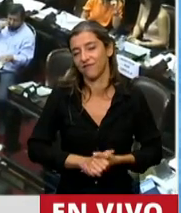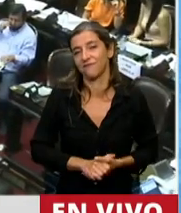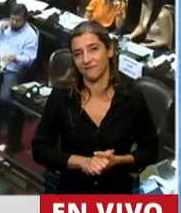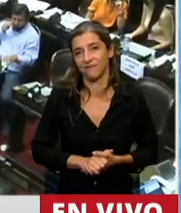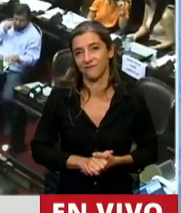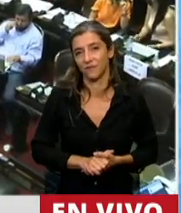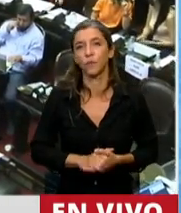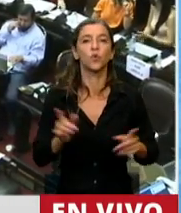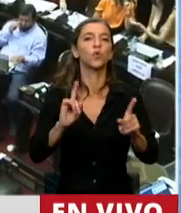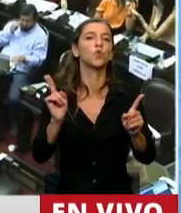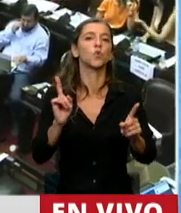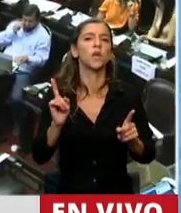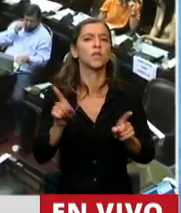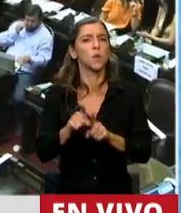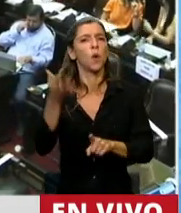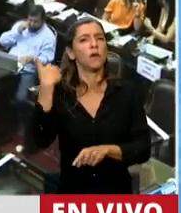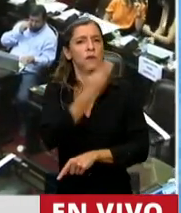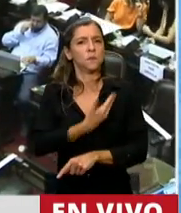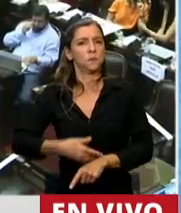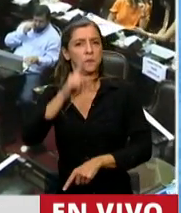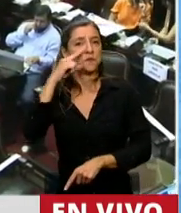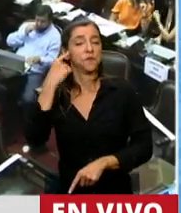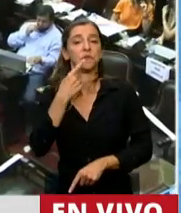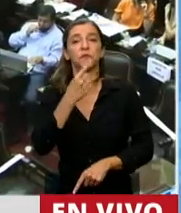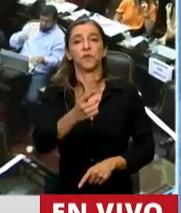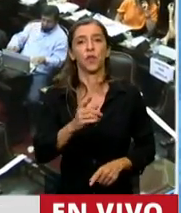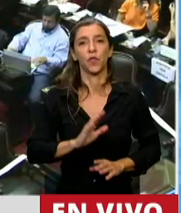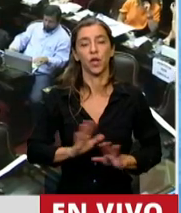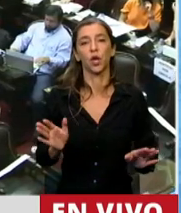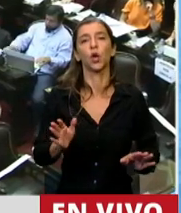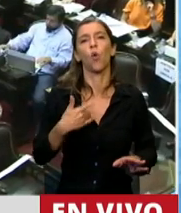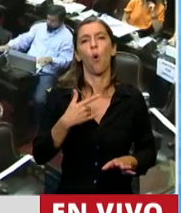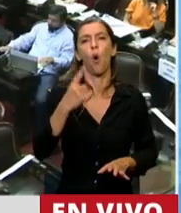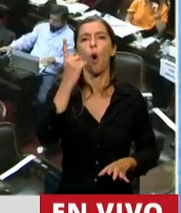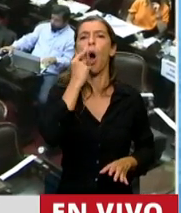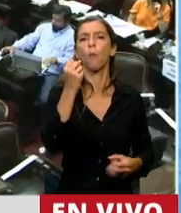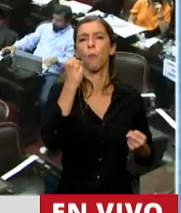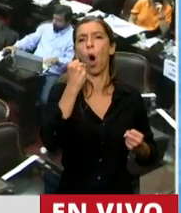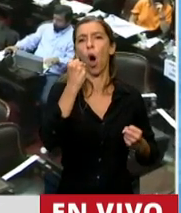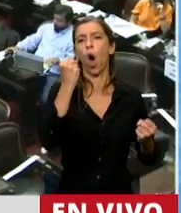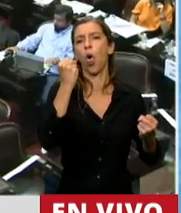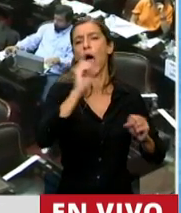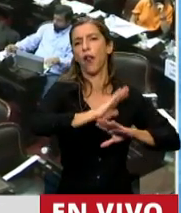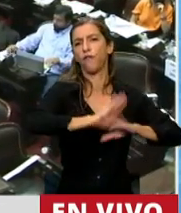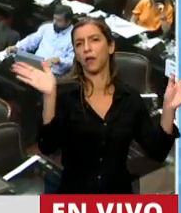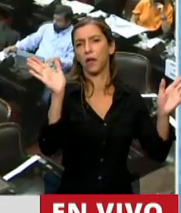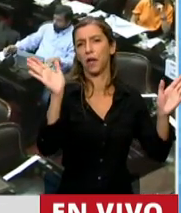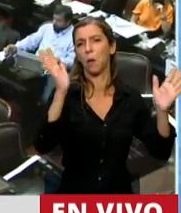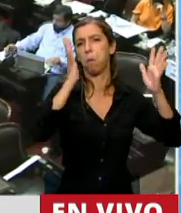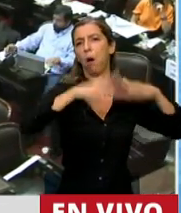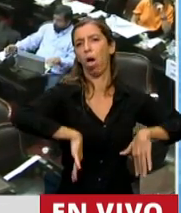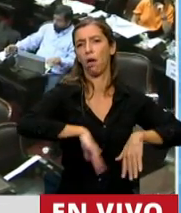no es como dijo el presidente Alberto Fernández, que se terminó el patriarcado, ¿no? Está clarísimo